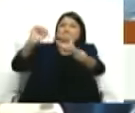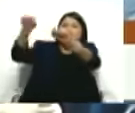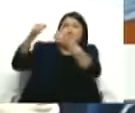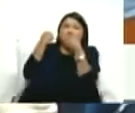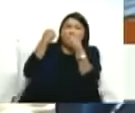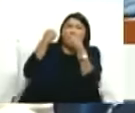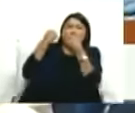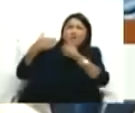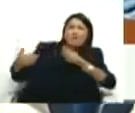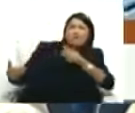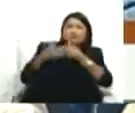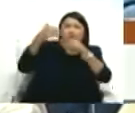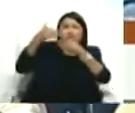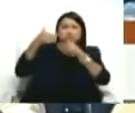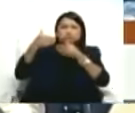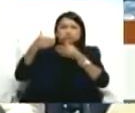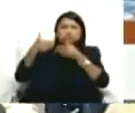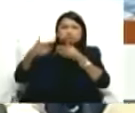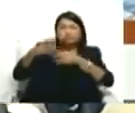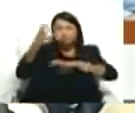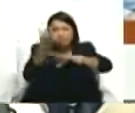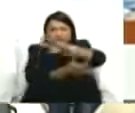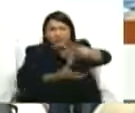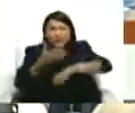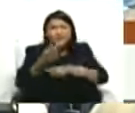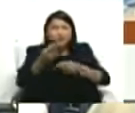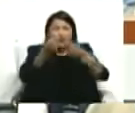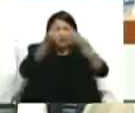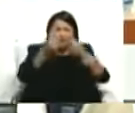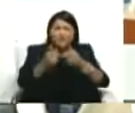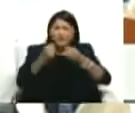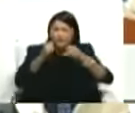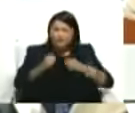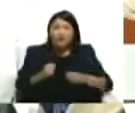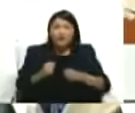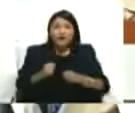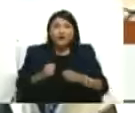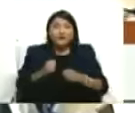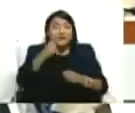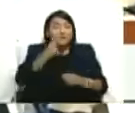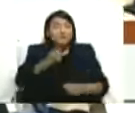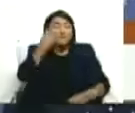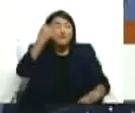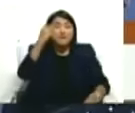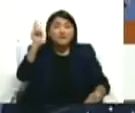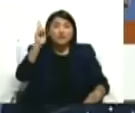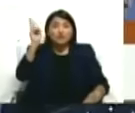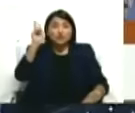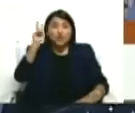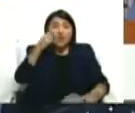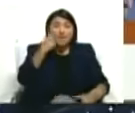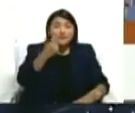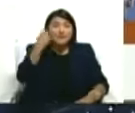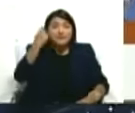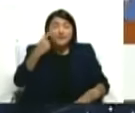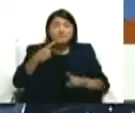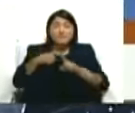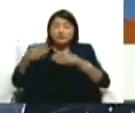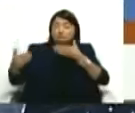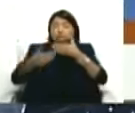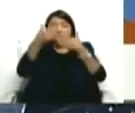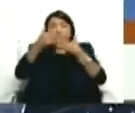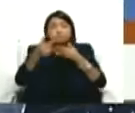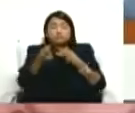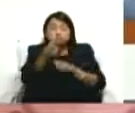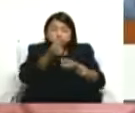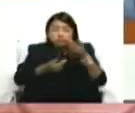contra Venezuela, la guerra económica, profesor Damiani, como nunca lo había conocido nuestra república, el ataque a nuestros